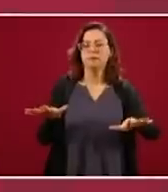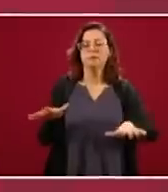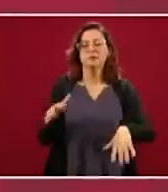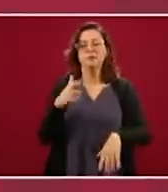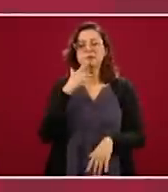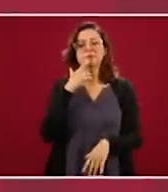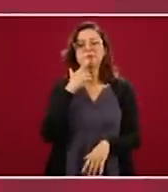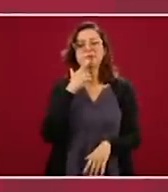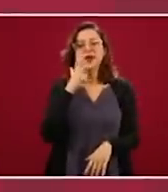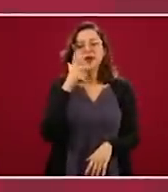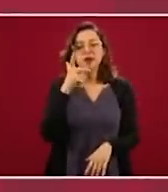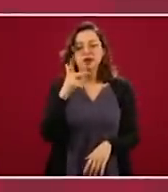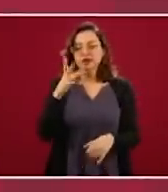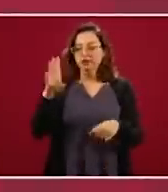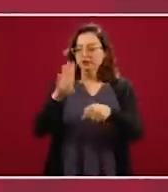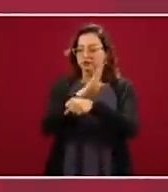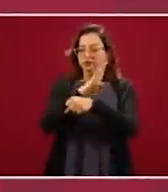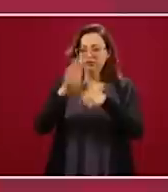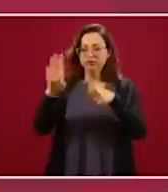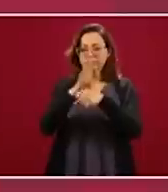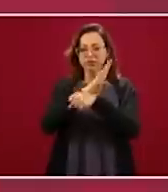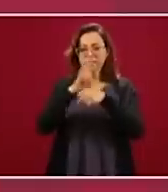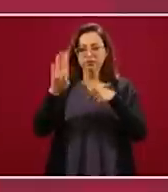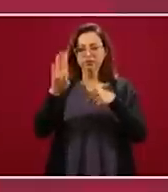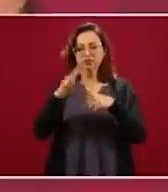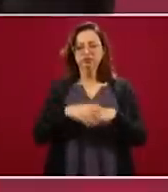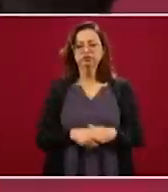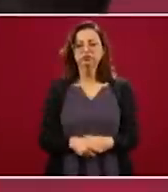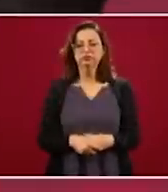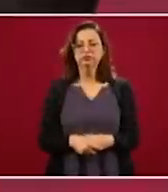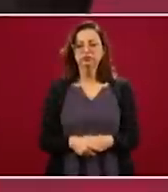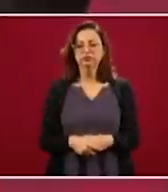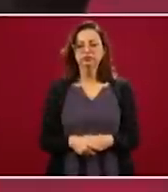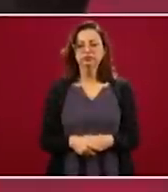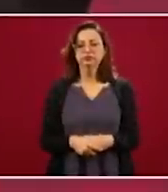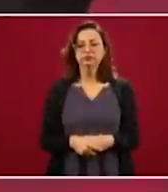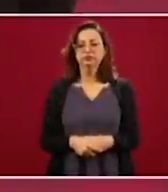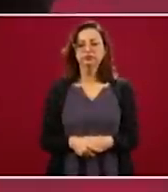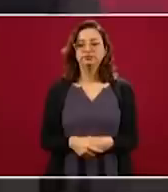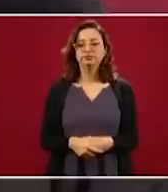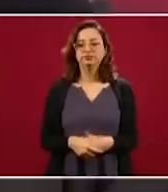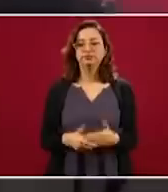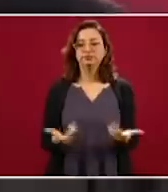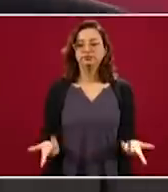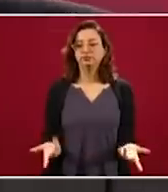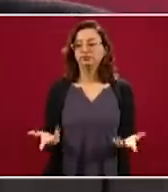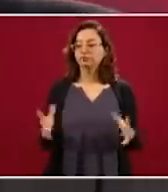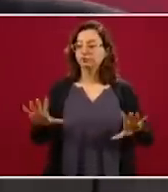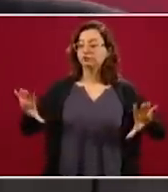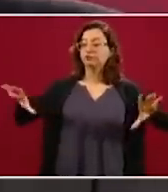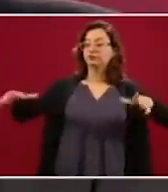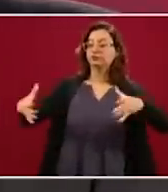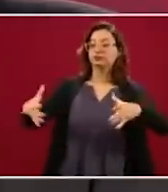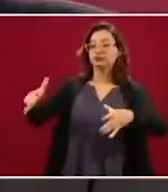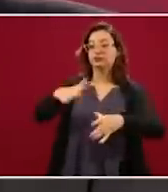mayor en beneficio de la población, o sea, de más ayuda colectiva.